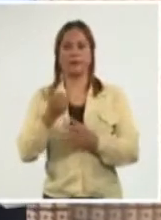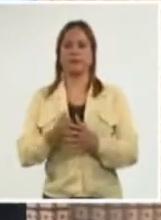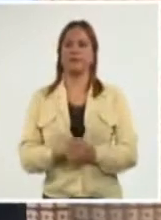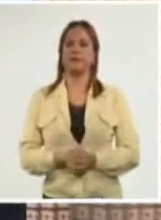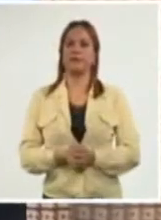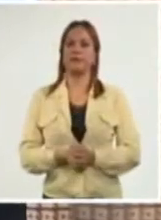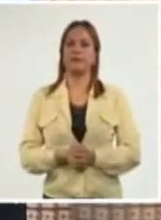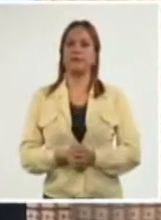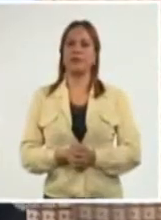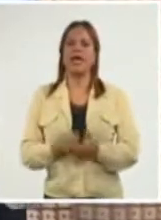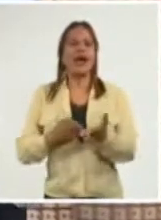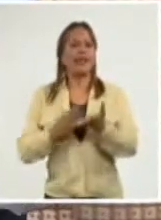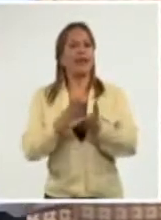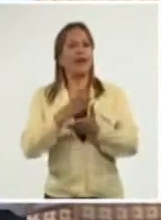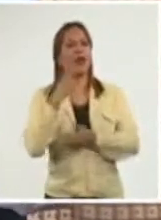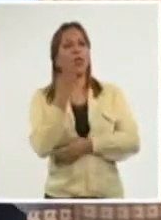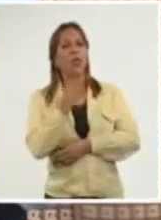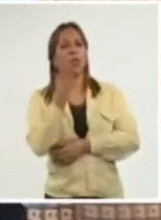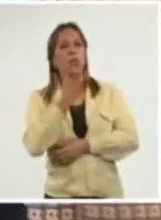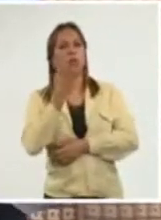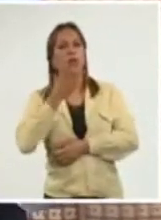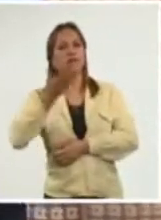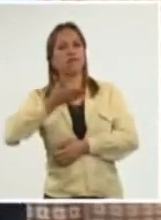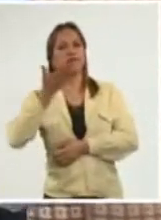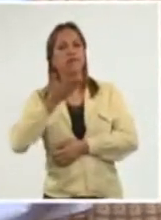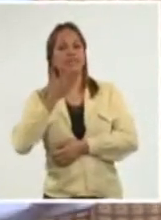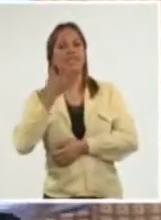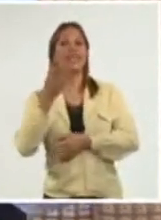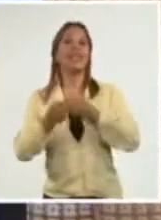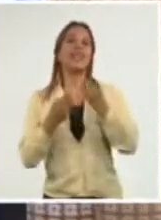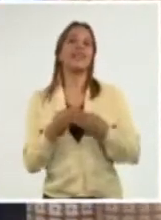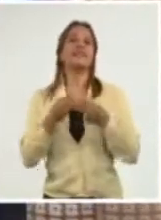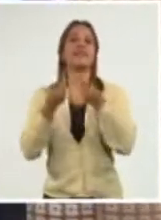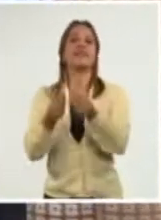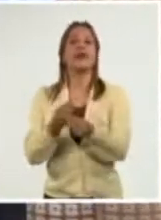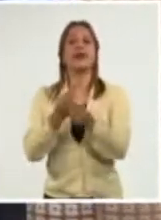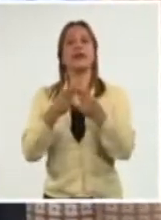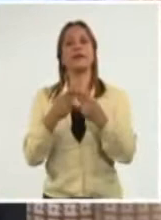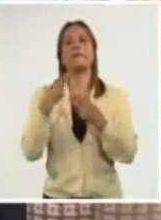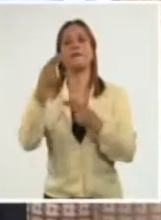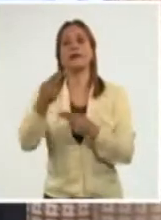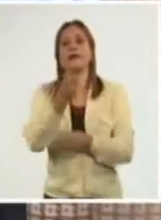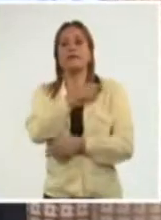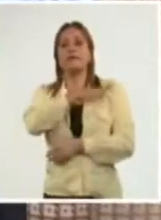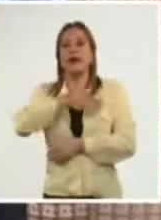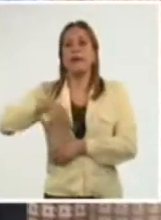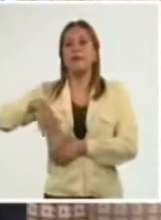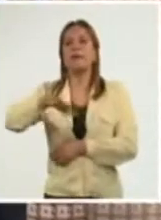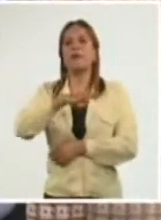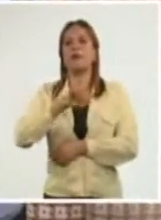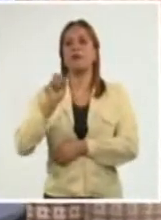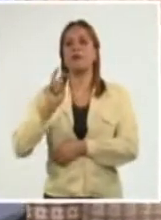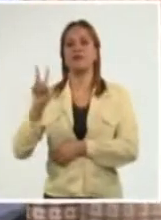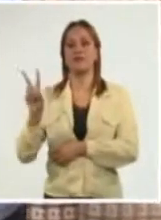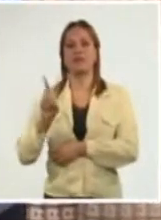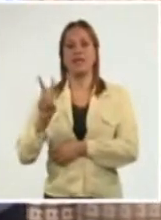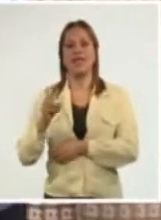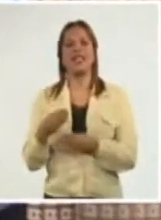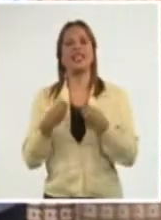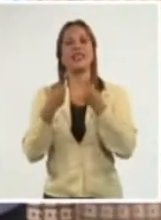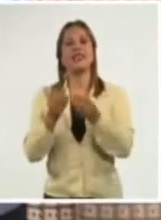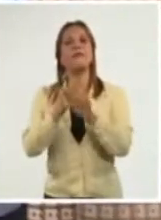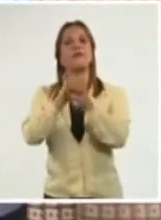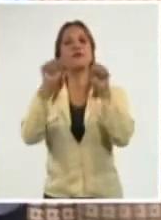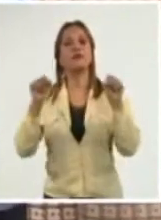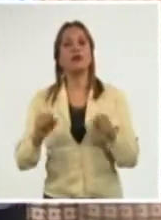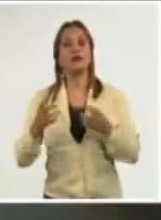metalenguaje a los venezolanos y a las venezolanas le transmite esperanza, le transmite luces, le transmite posibilidades de salir